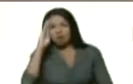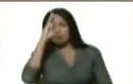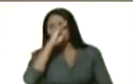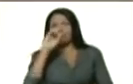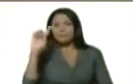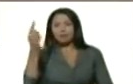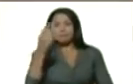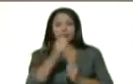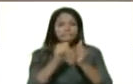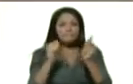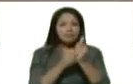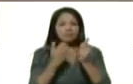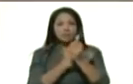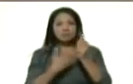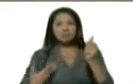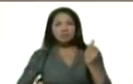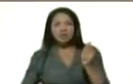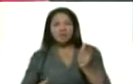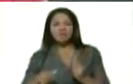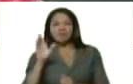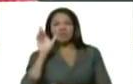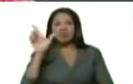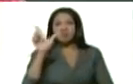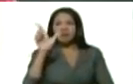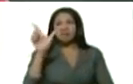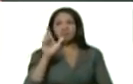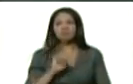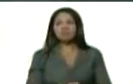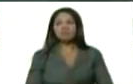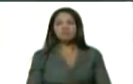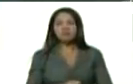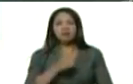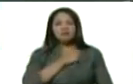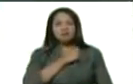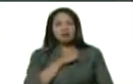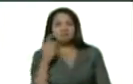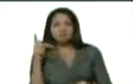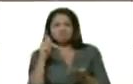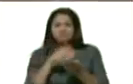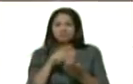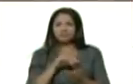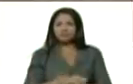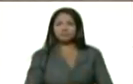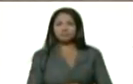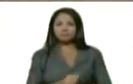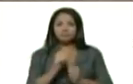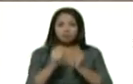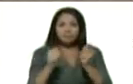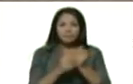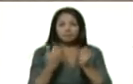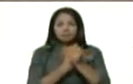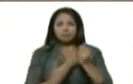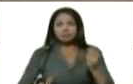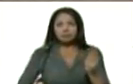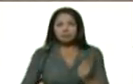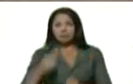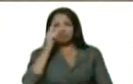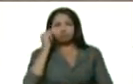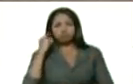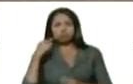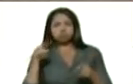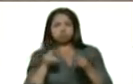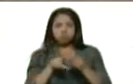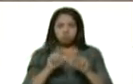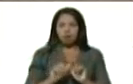primer vicepresidente del PSUV, querido camarada. A los vicepresidentes y vicepresidentas